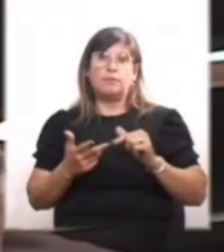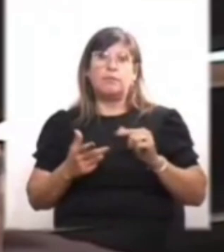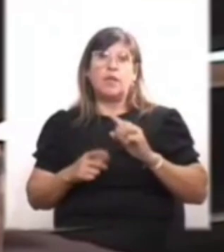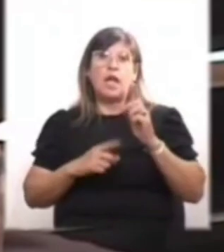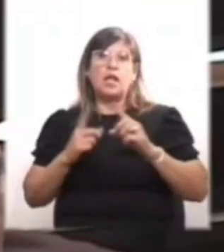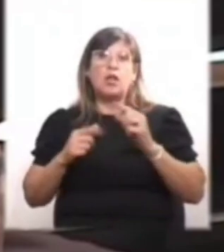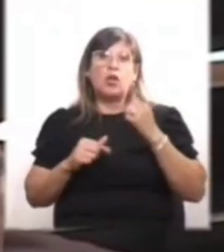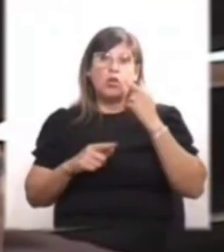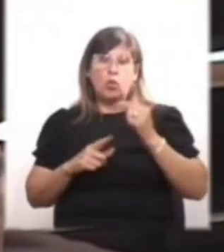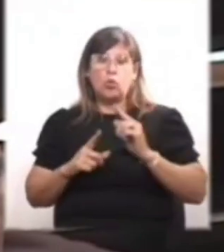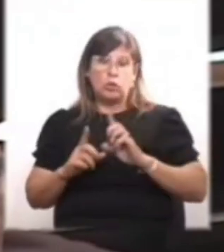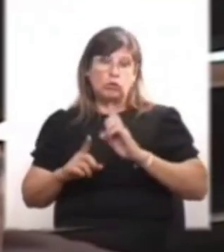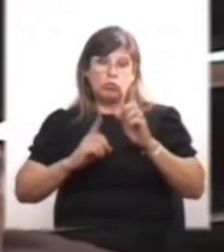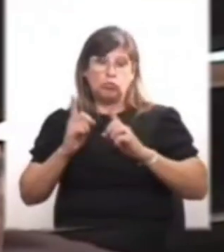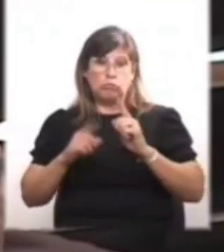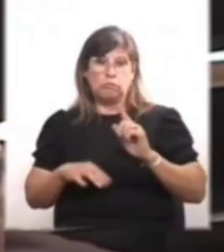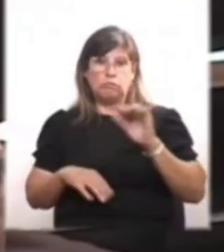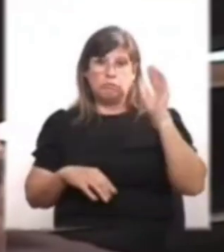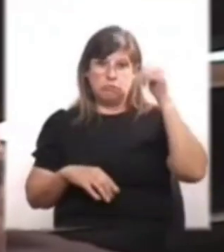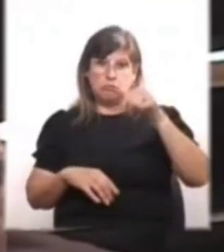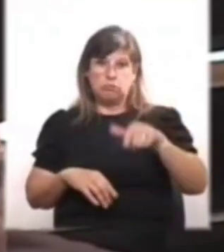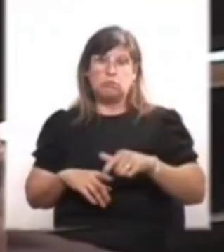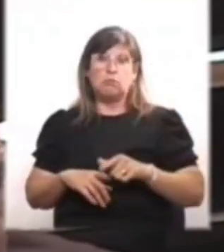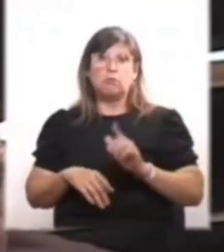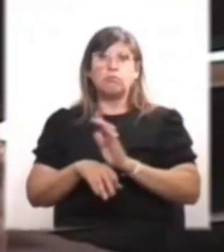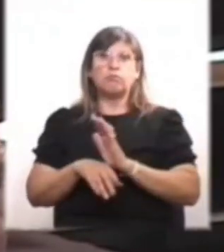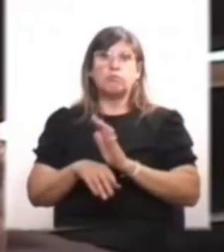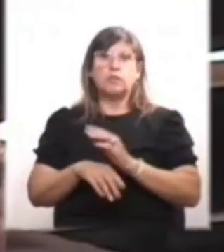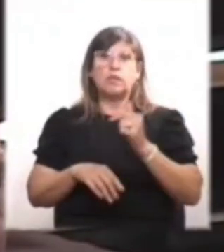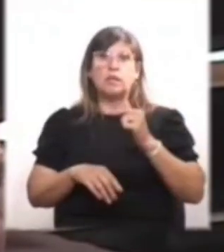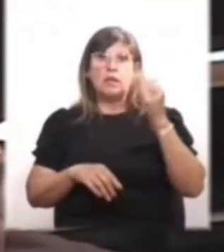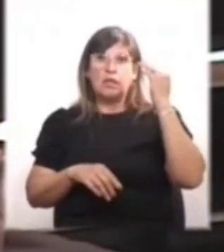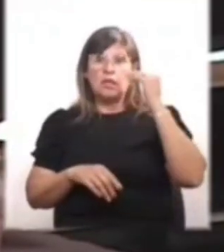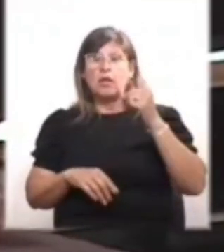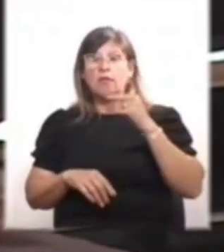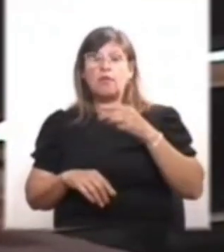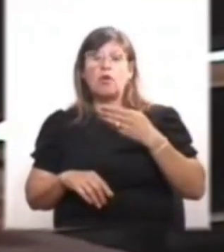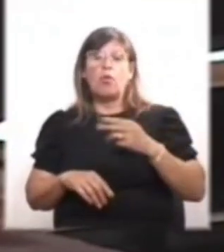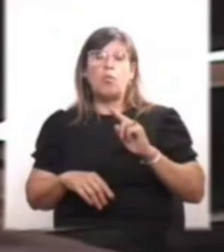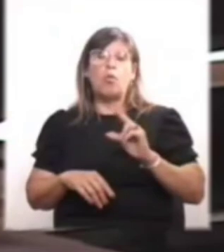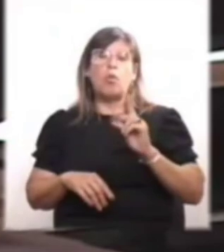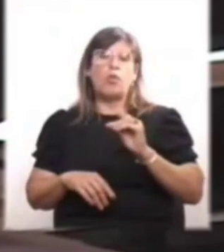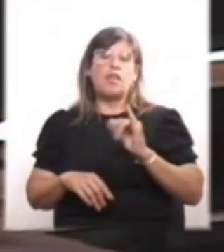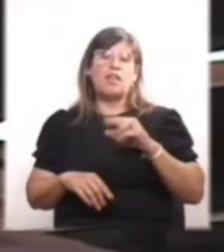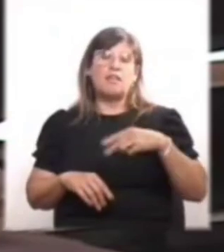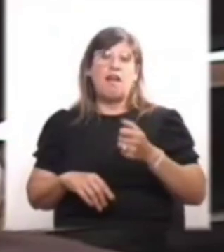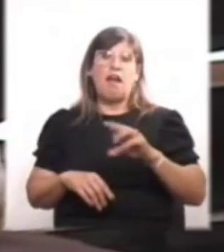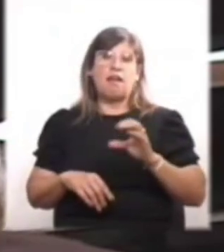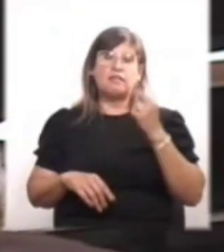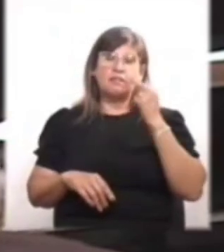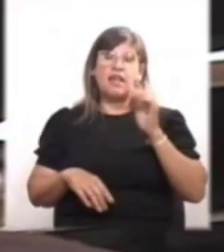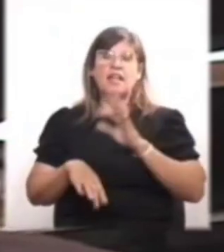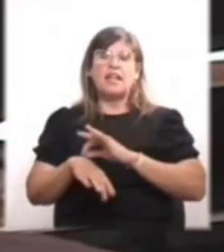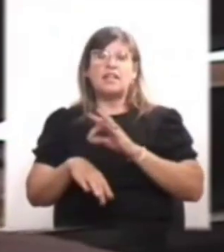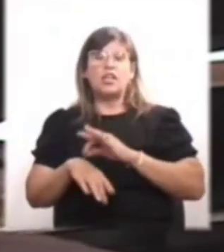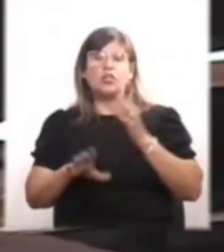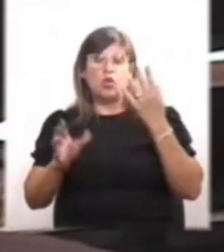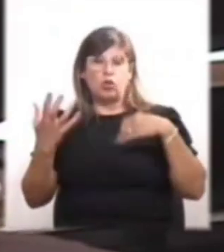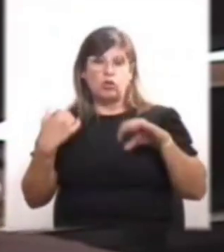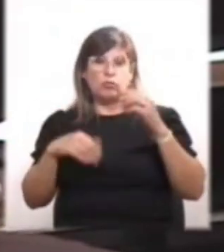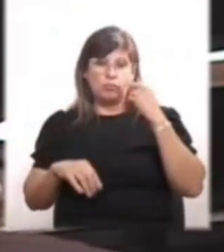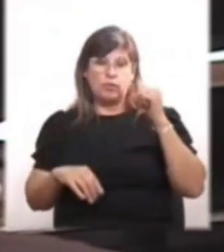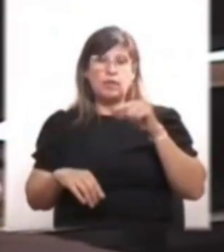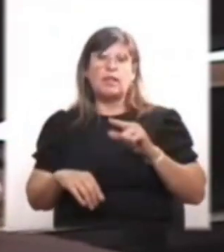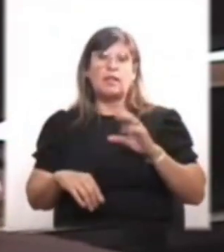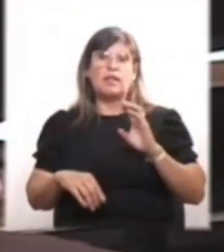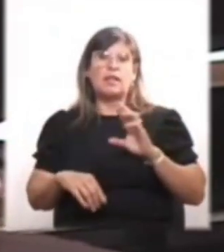y algunos académicos, como el profesor Eduardo Gudinas y el doctor en Medicina Veterinaria Jorge